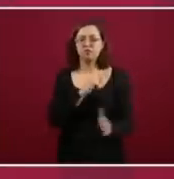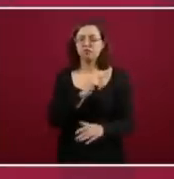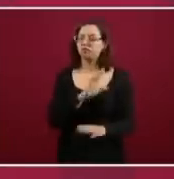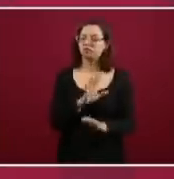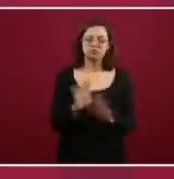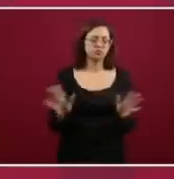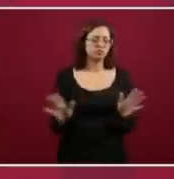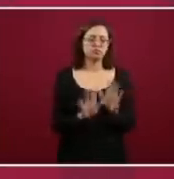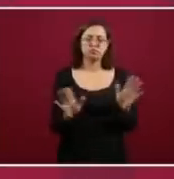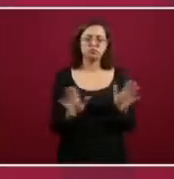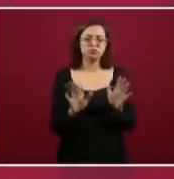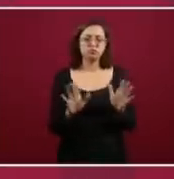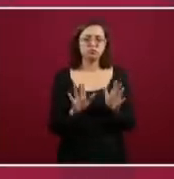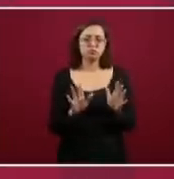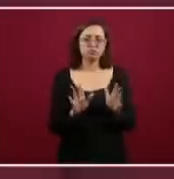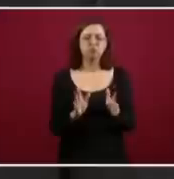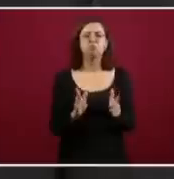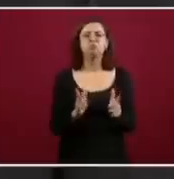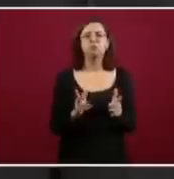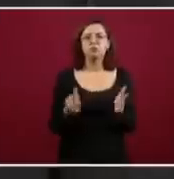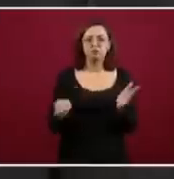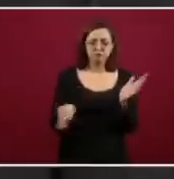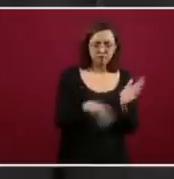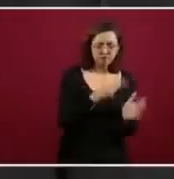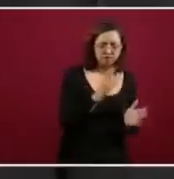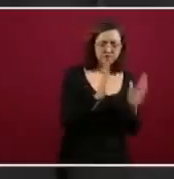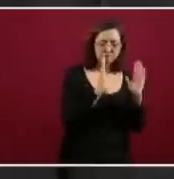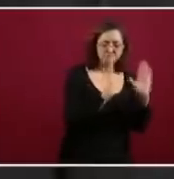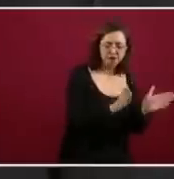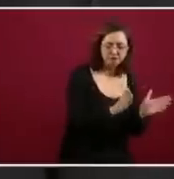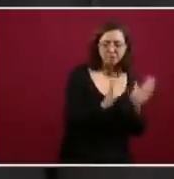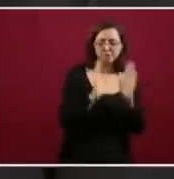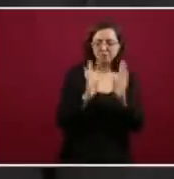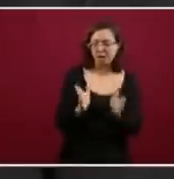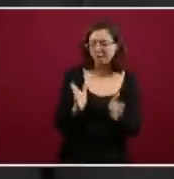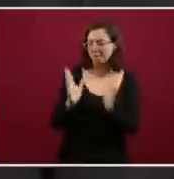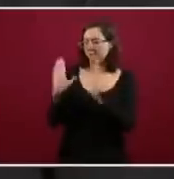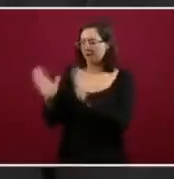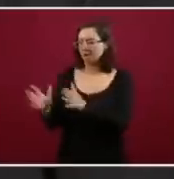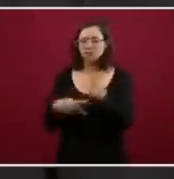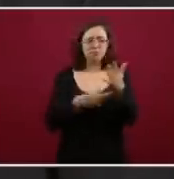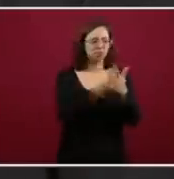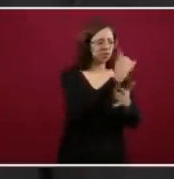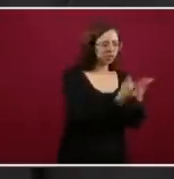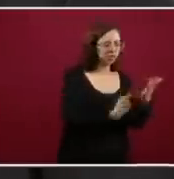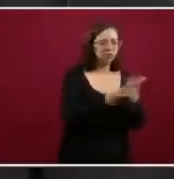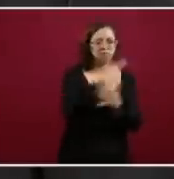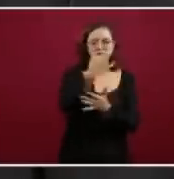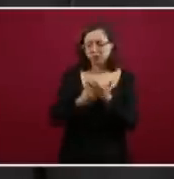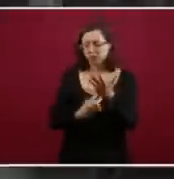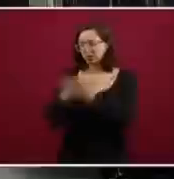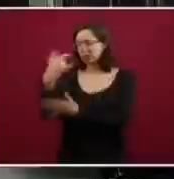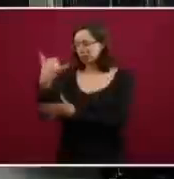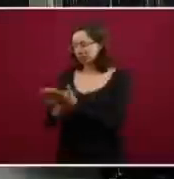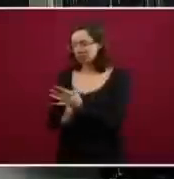sino lo que se hace es proyecto por proyecto